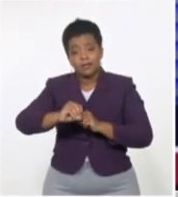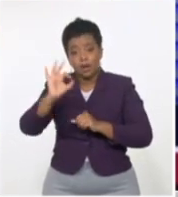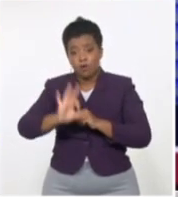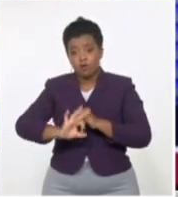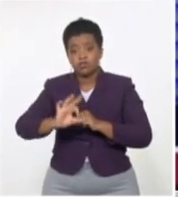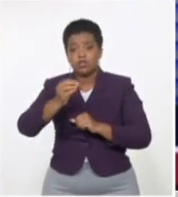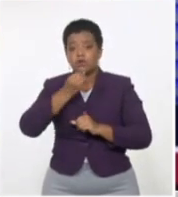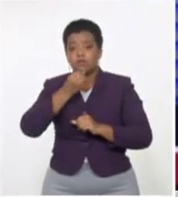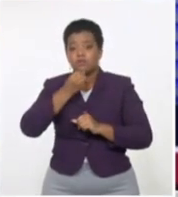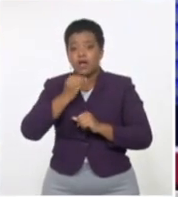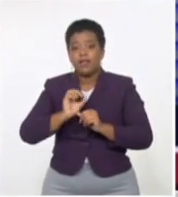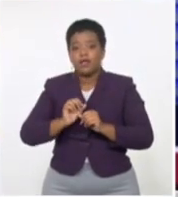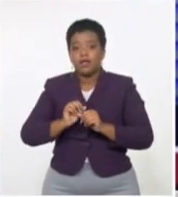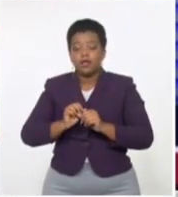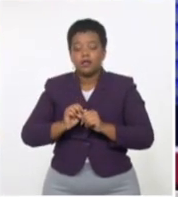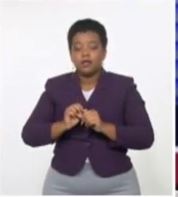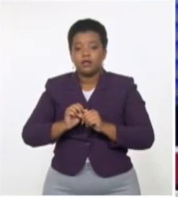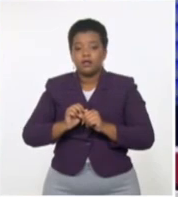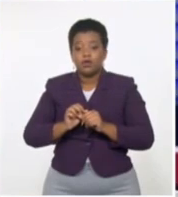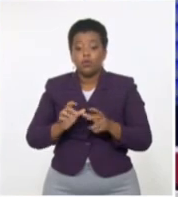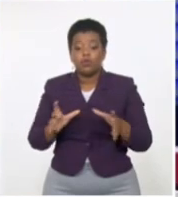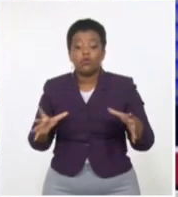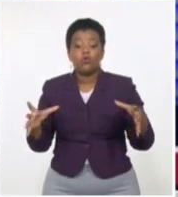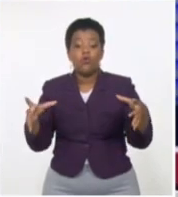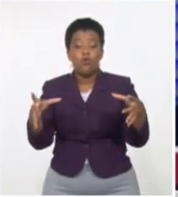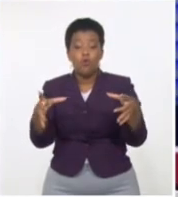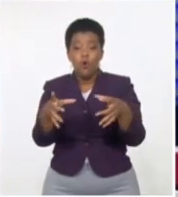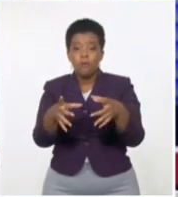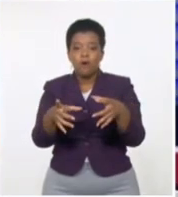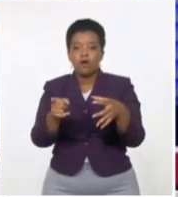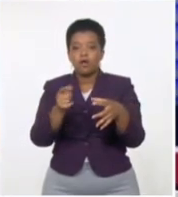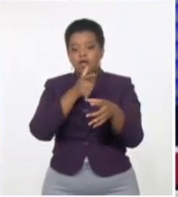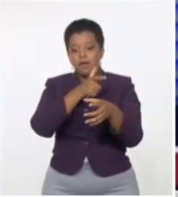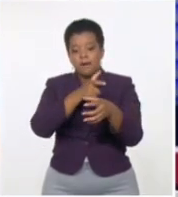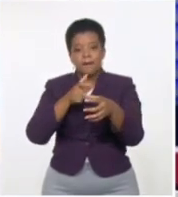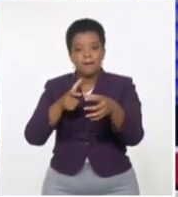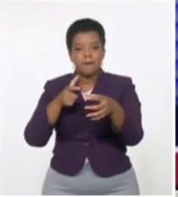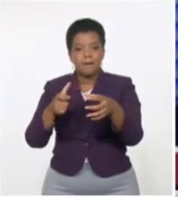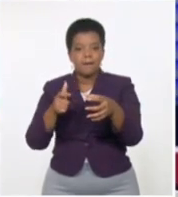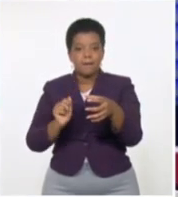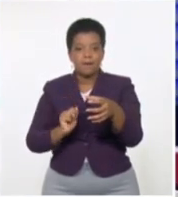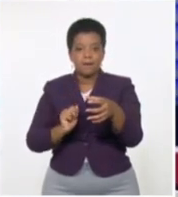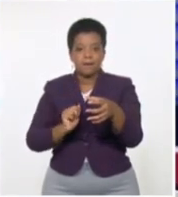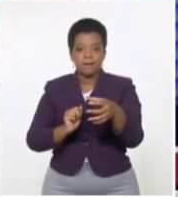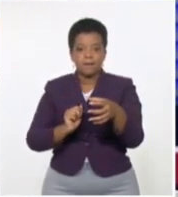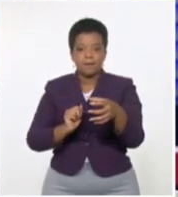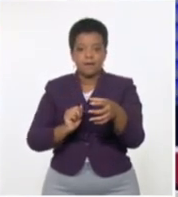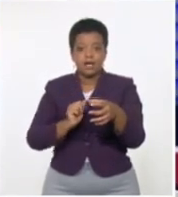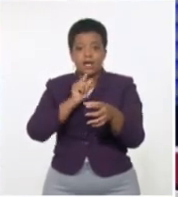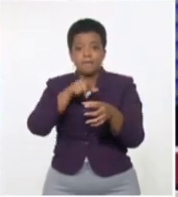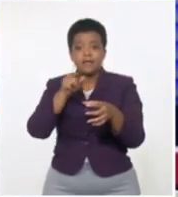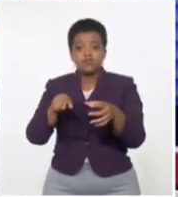vamos a tener lo que se llama inmunidad de rebaño, que va a permitir que todas las personas que no se vacunan alrededor tuyo puedan estar